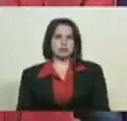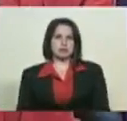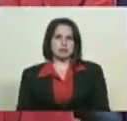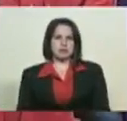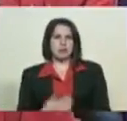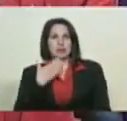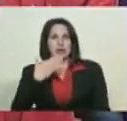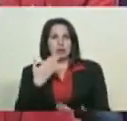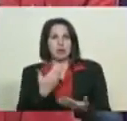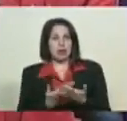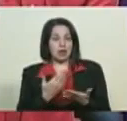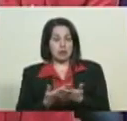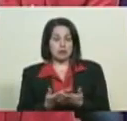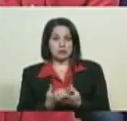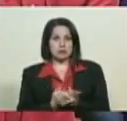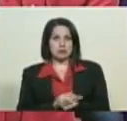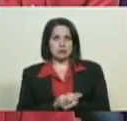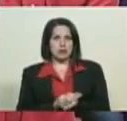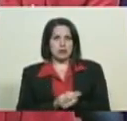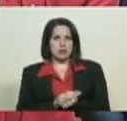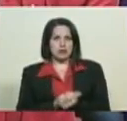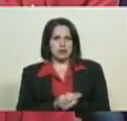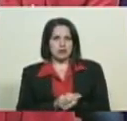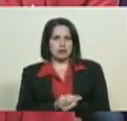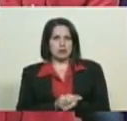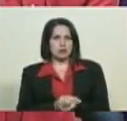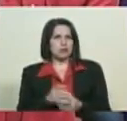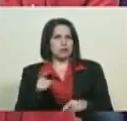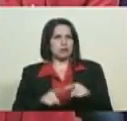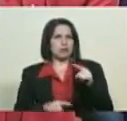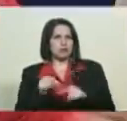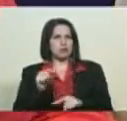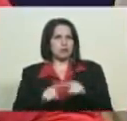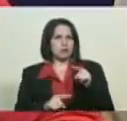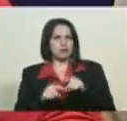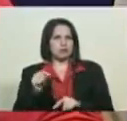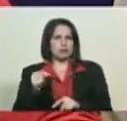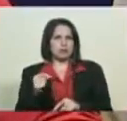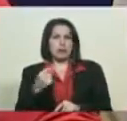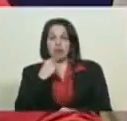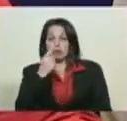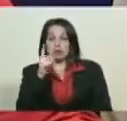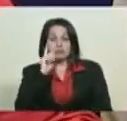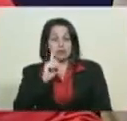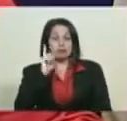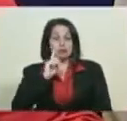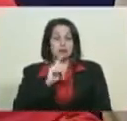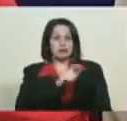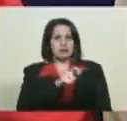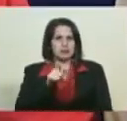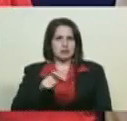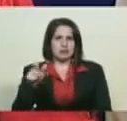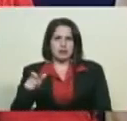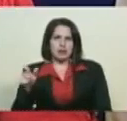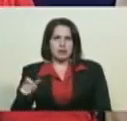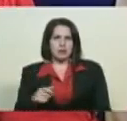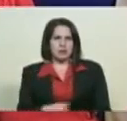Gracias, Lisandro. Mira, es una de las cosas que ellos le volvieron a mentir a su gente cuando